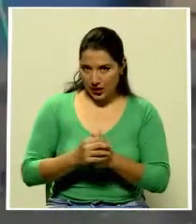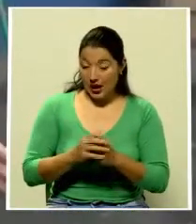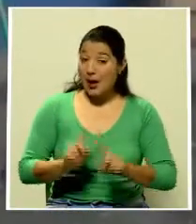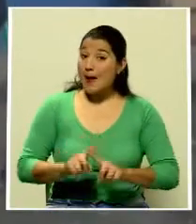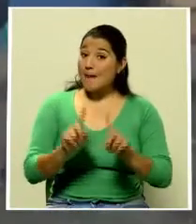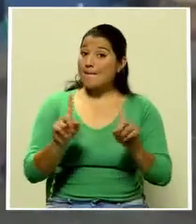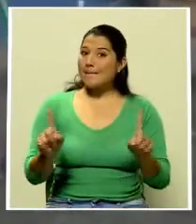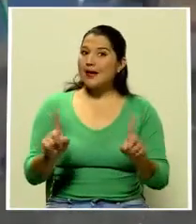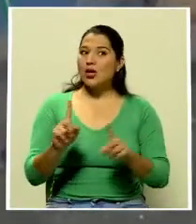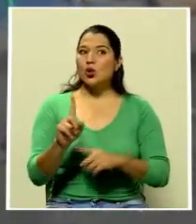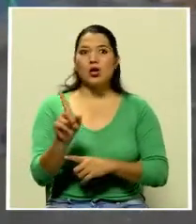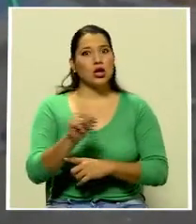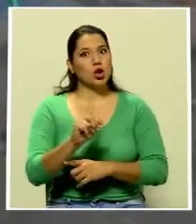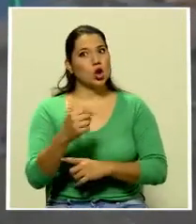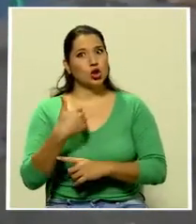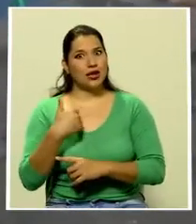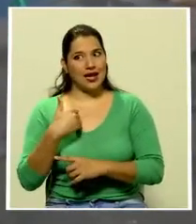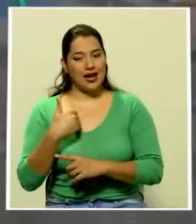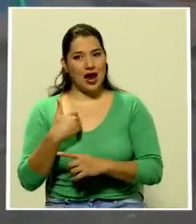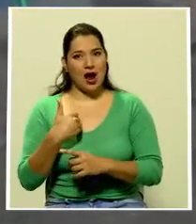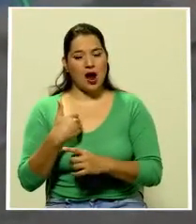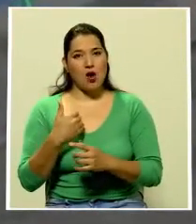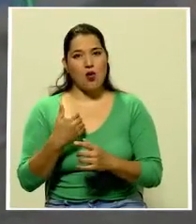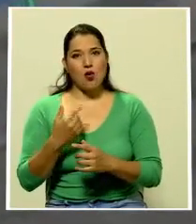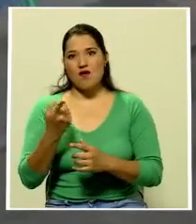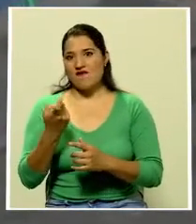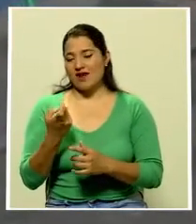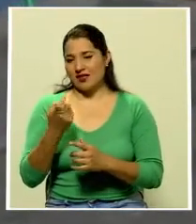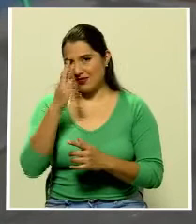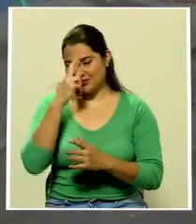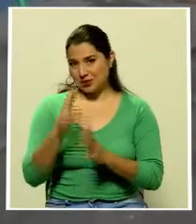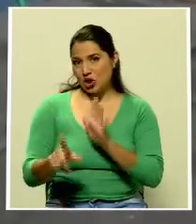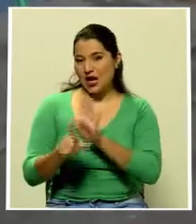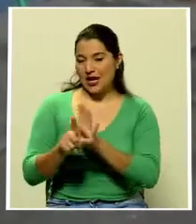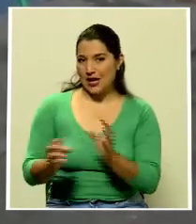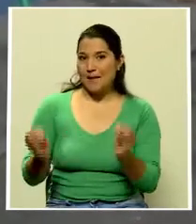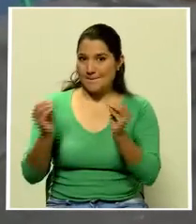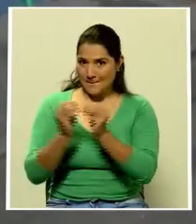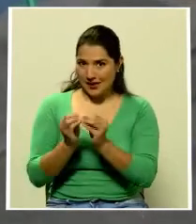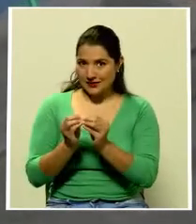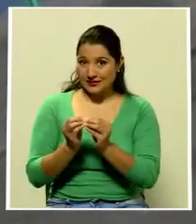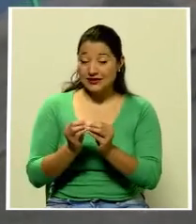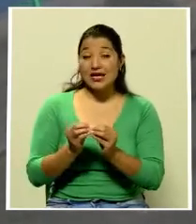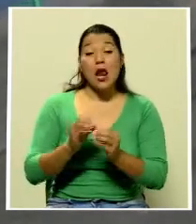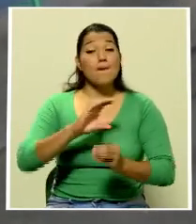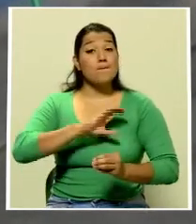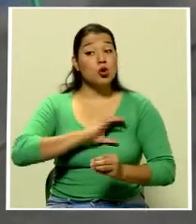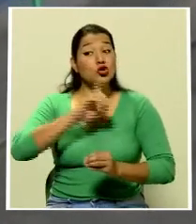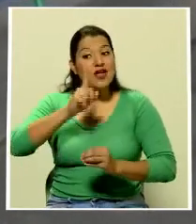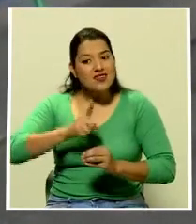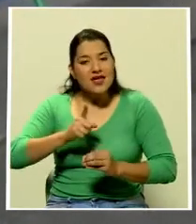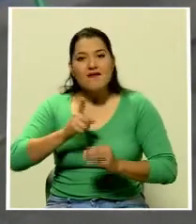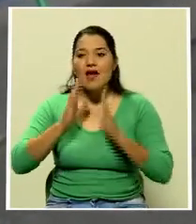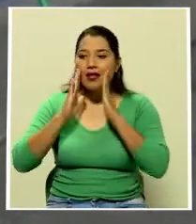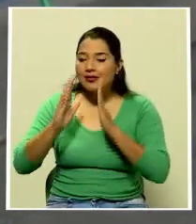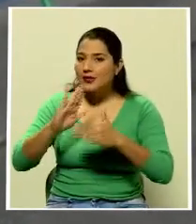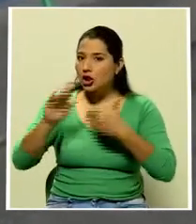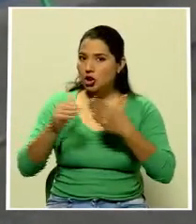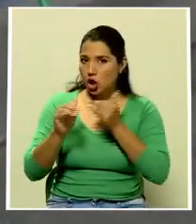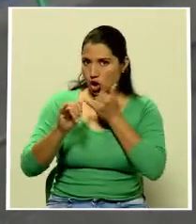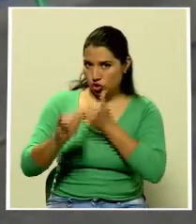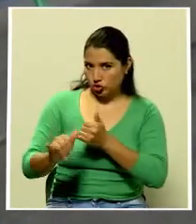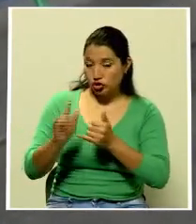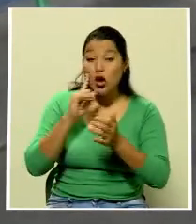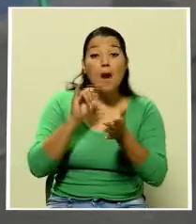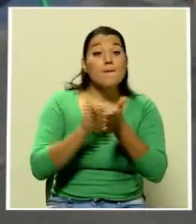delito con una pena mayor. La policía debe recibir todas las denuncias y procesarlas inmediatamente. La persona por este hecho fue llevado